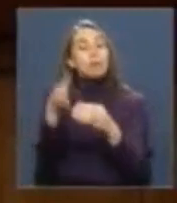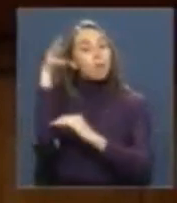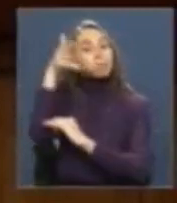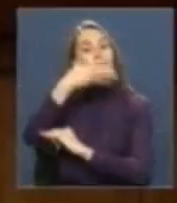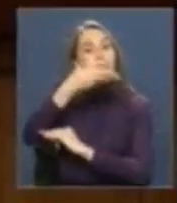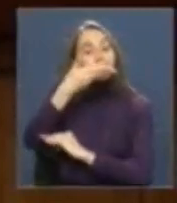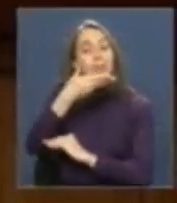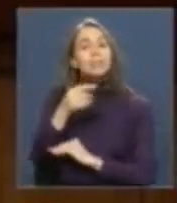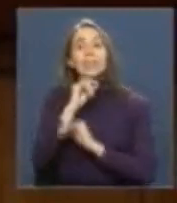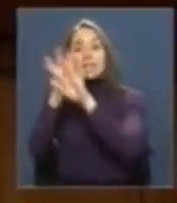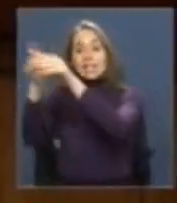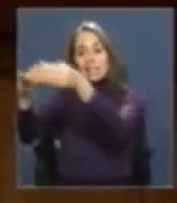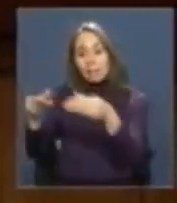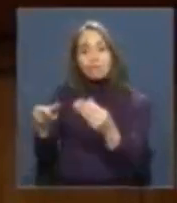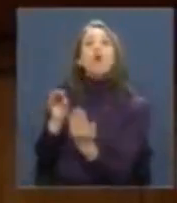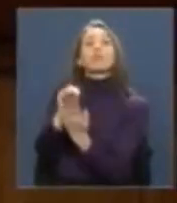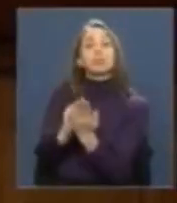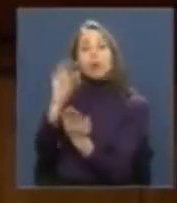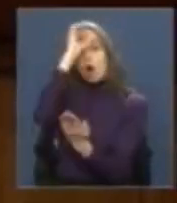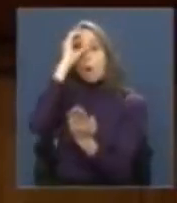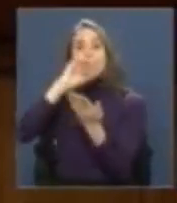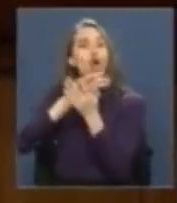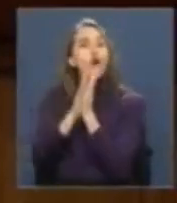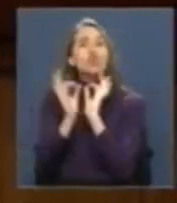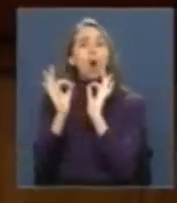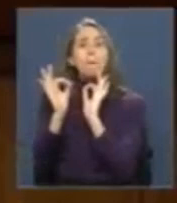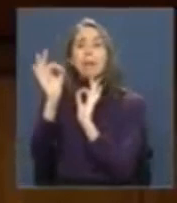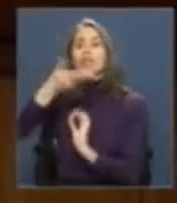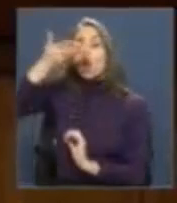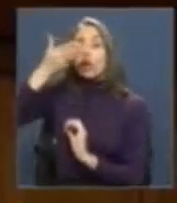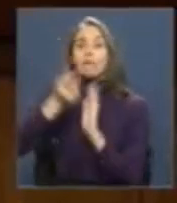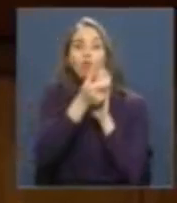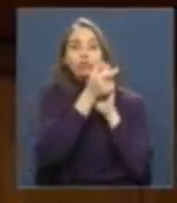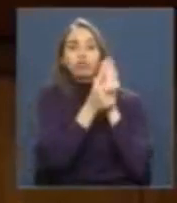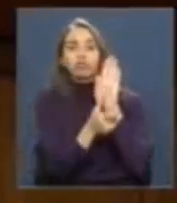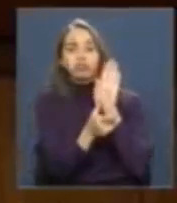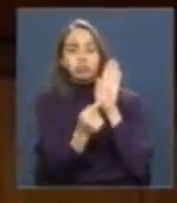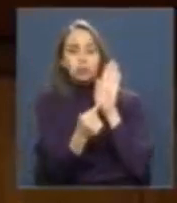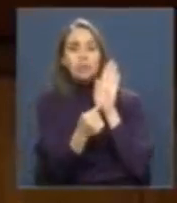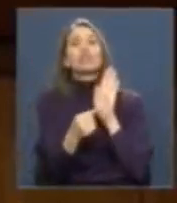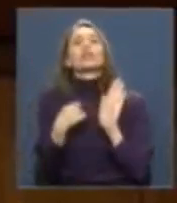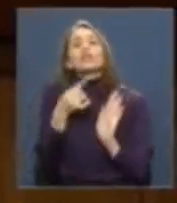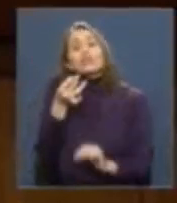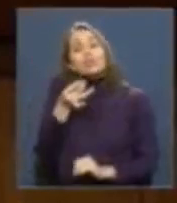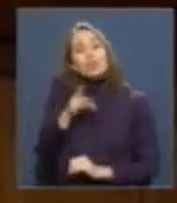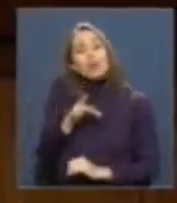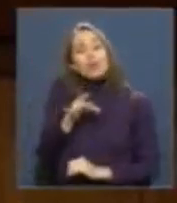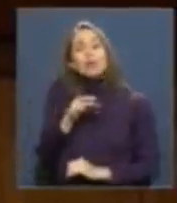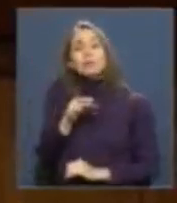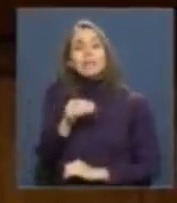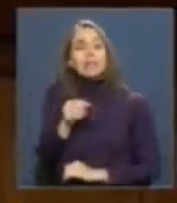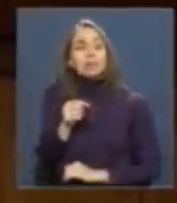contiene sus opiniones en forma íntegra razón por la cual solo me referiré a ellas